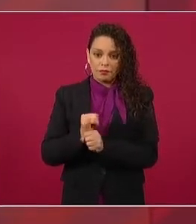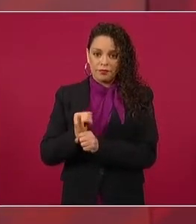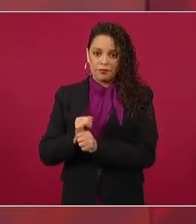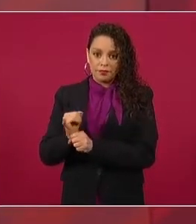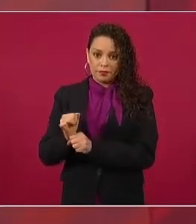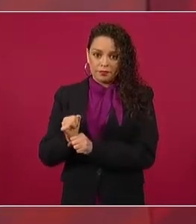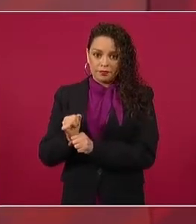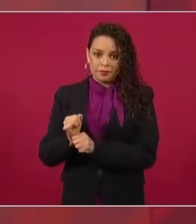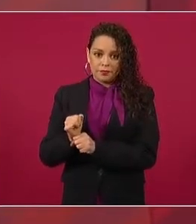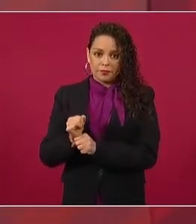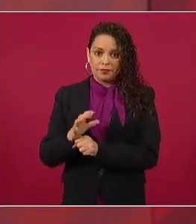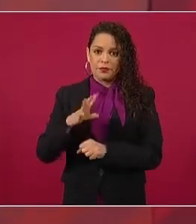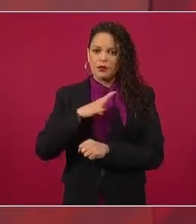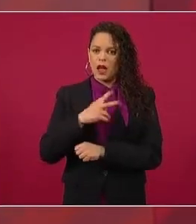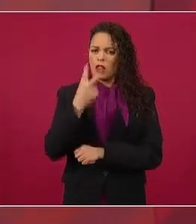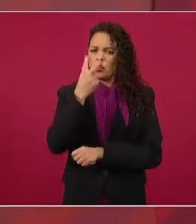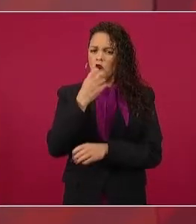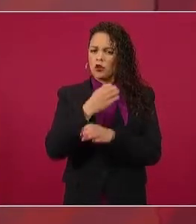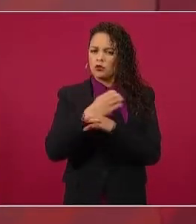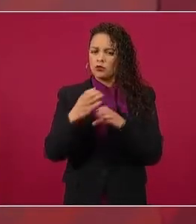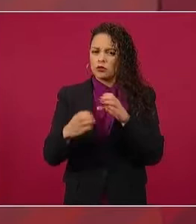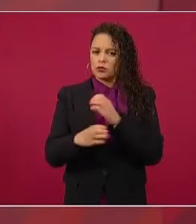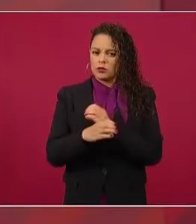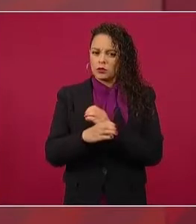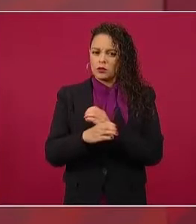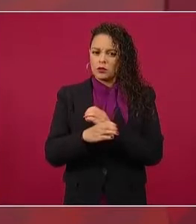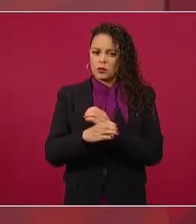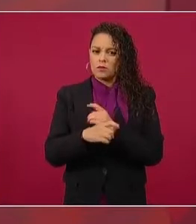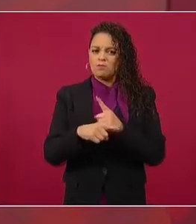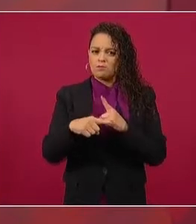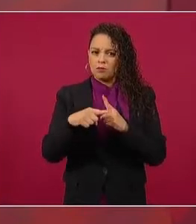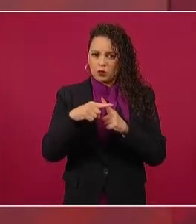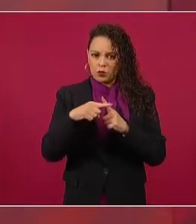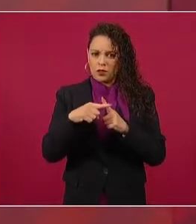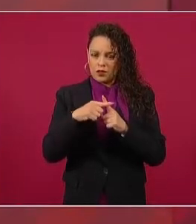Hay dos ventajas que tenemos,